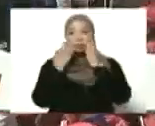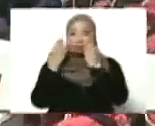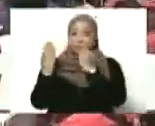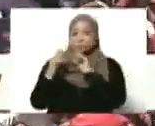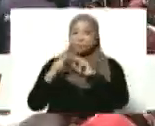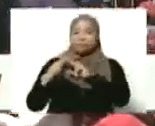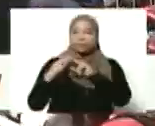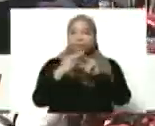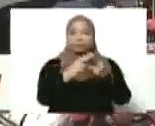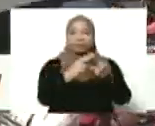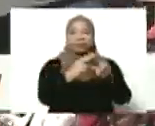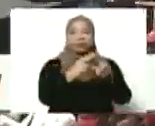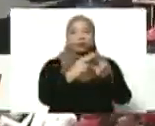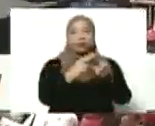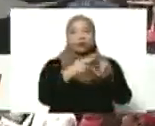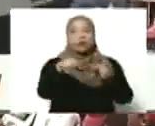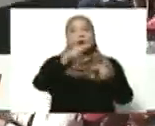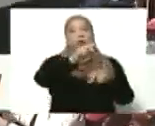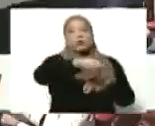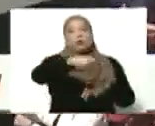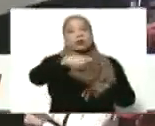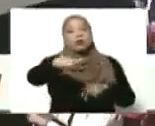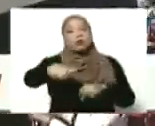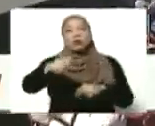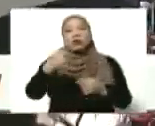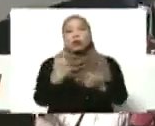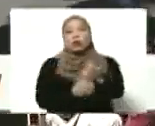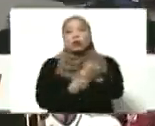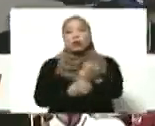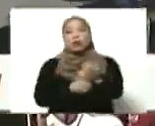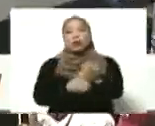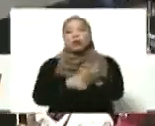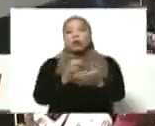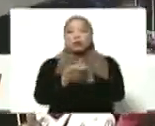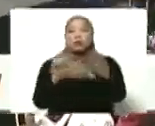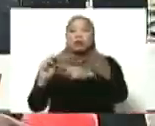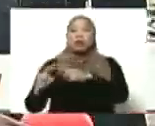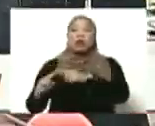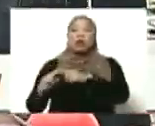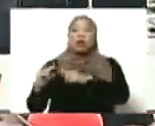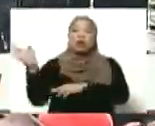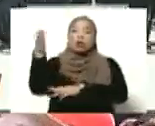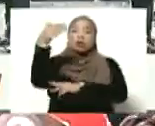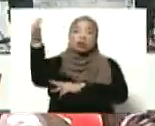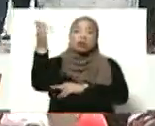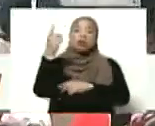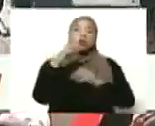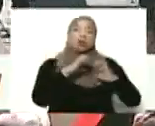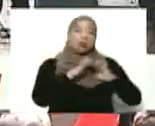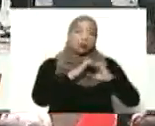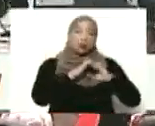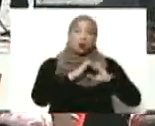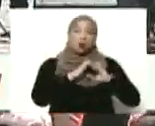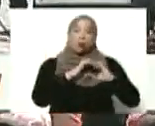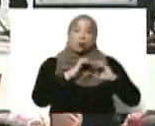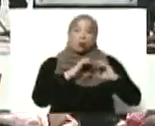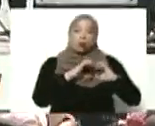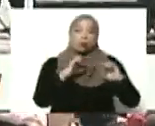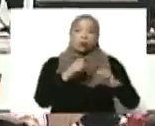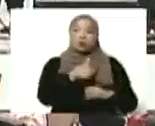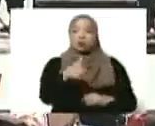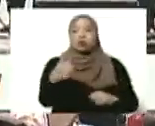y cuando le está entregando a ellos, hermanos y hermanas, le están entregando desde mi corazón a cada uno de ustedes, con